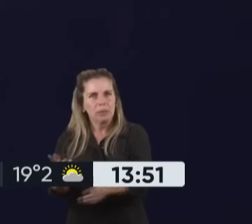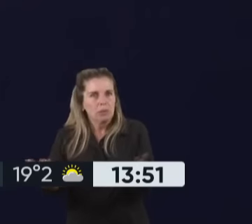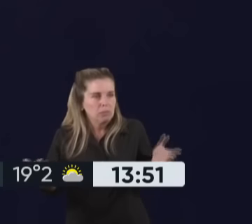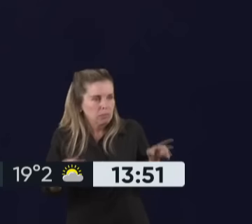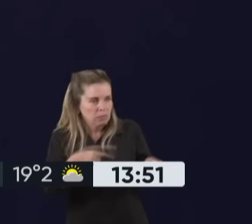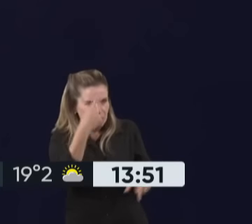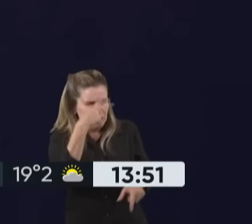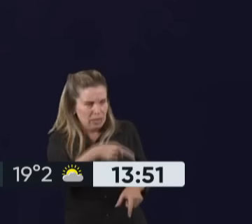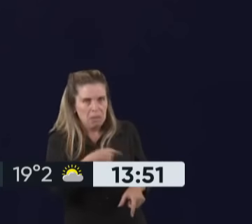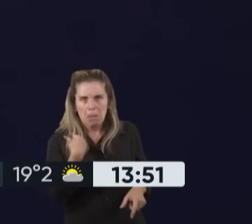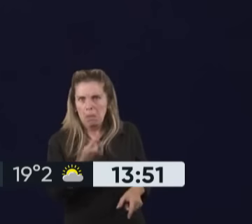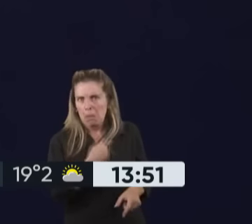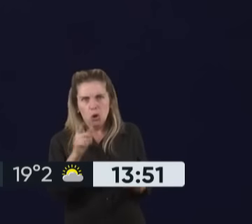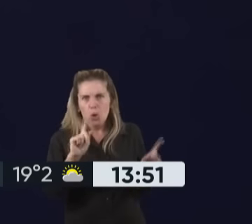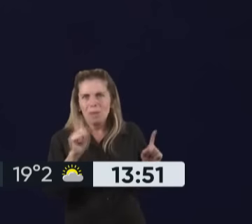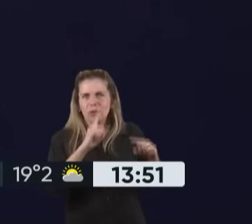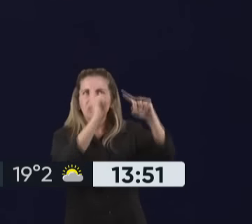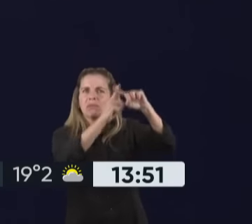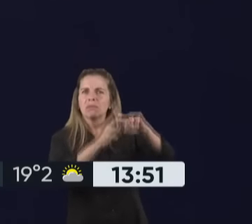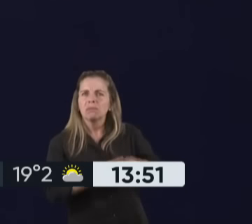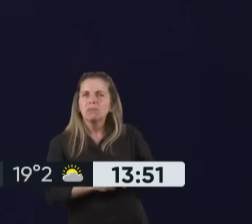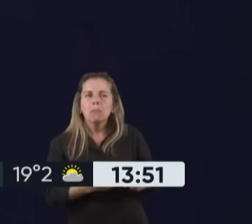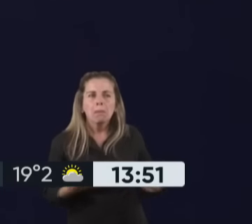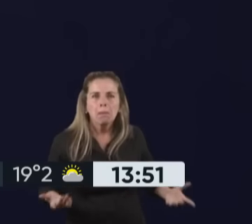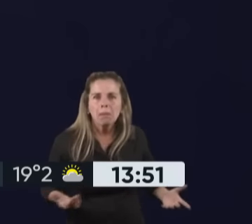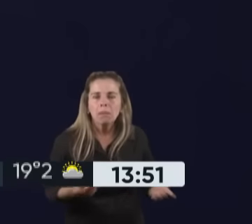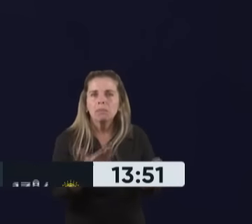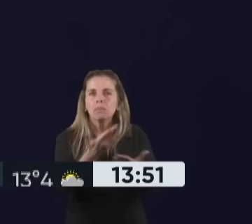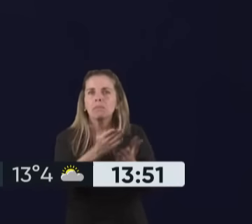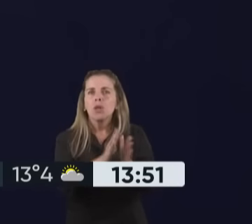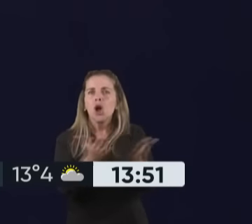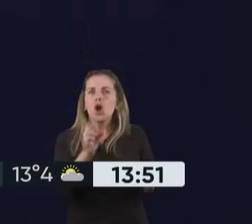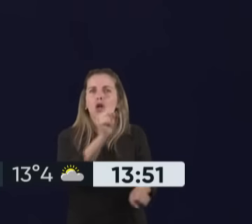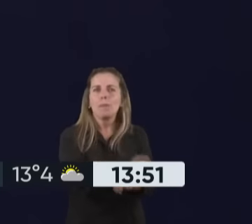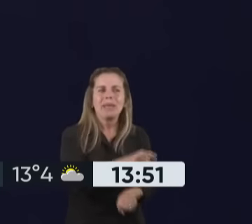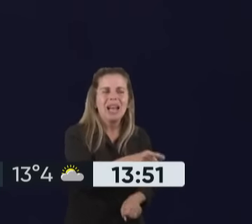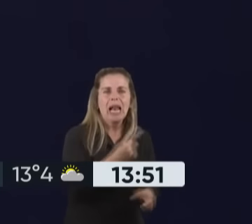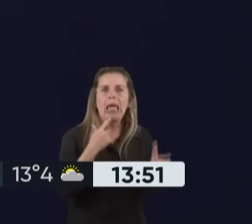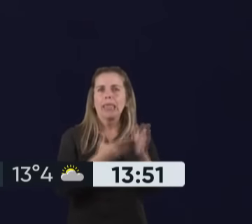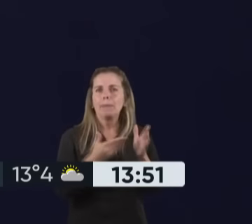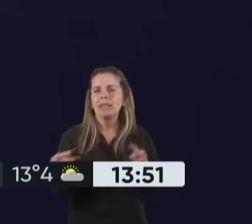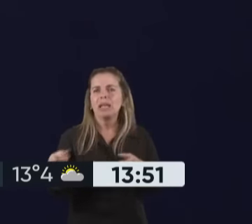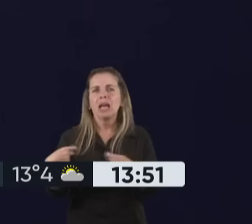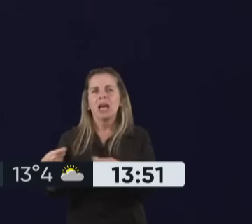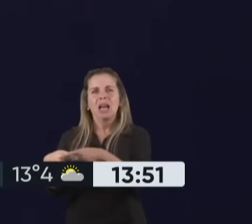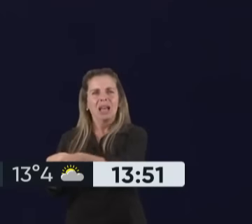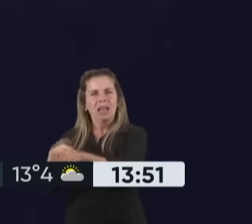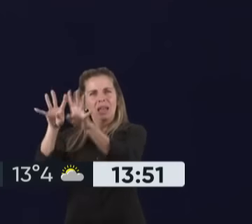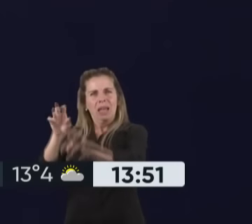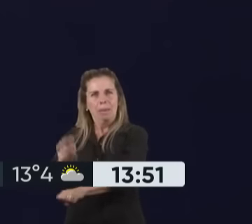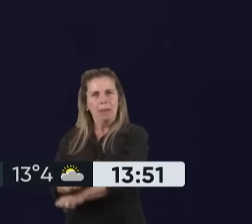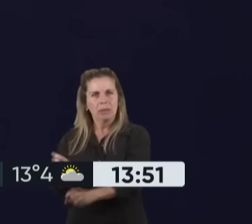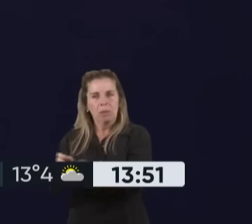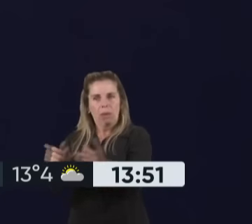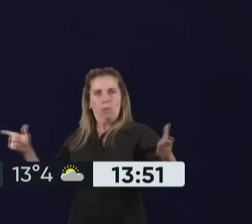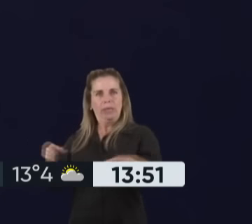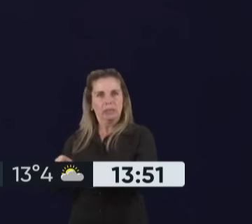a evaluar de ninguna manera el Código Penal por el costo que tenga en el servicio